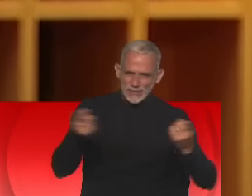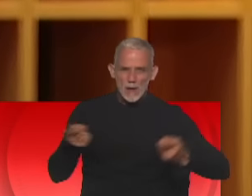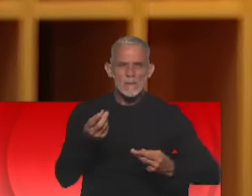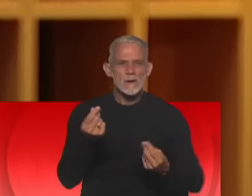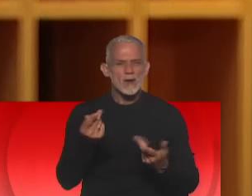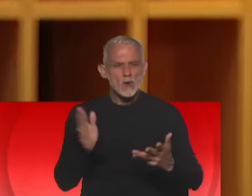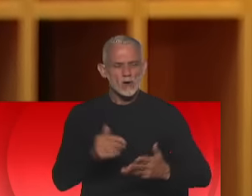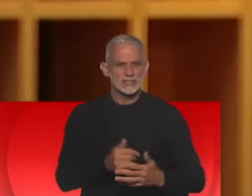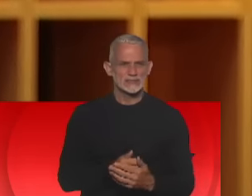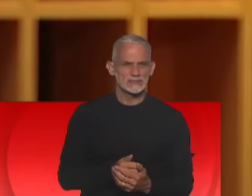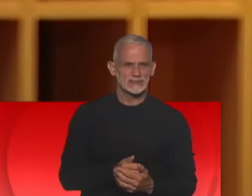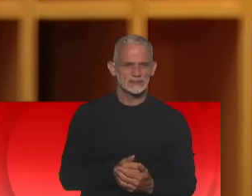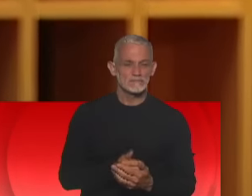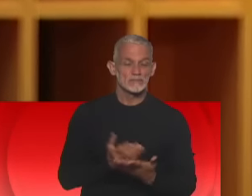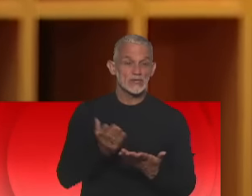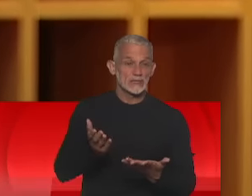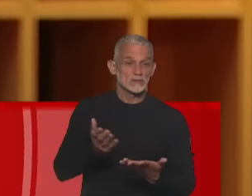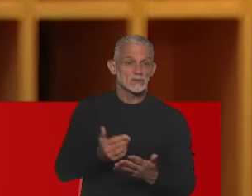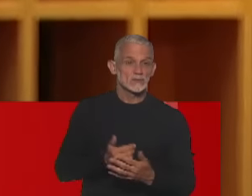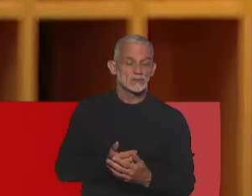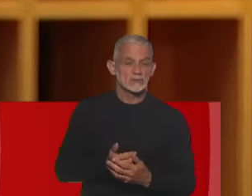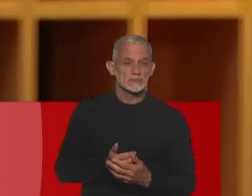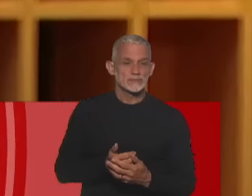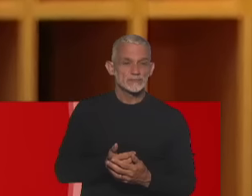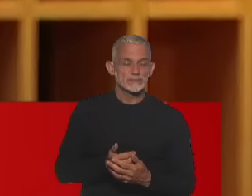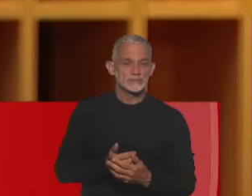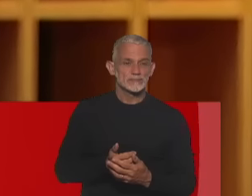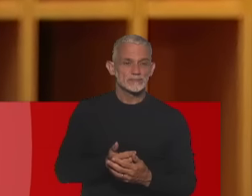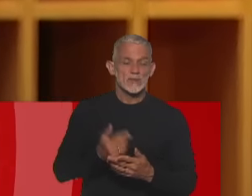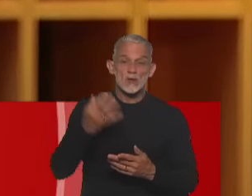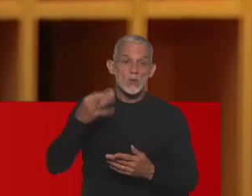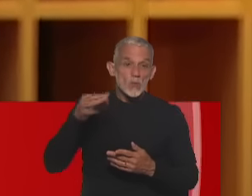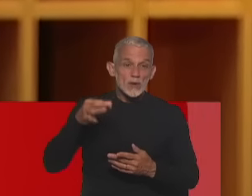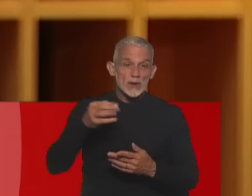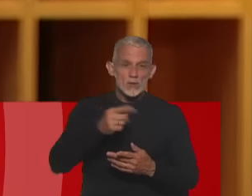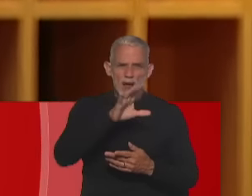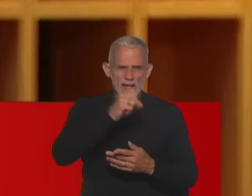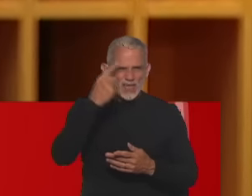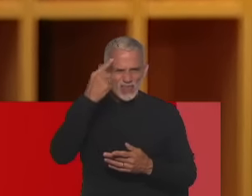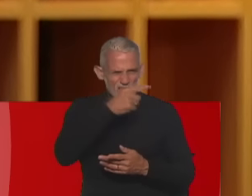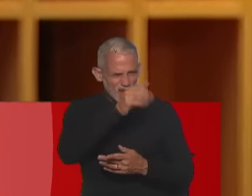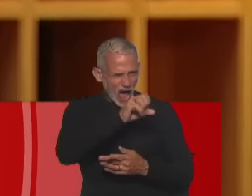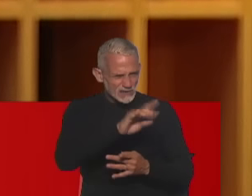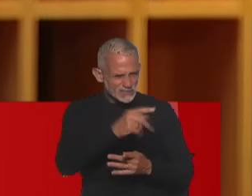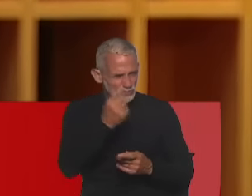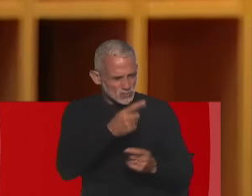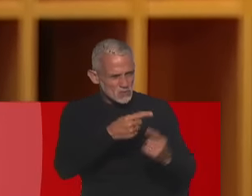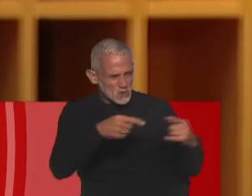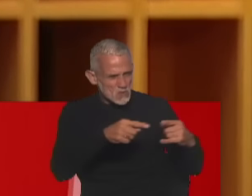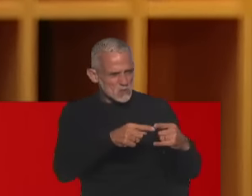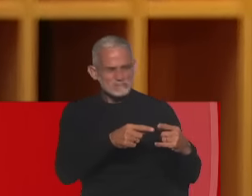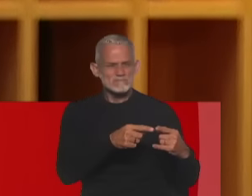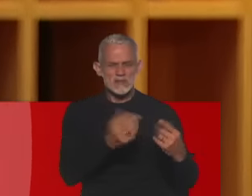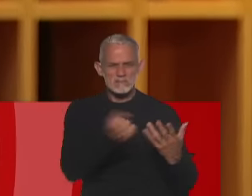de manifiesto, digamos, que lo único que traen esas ideas es no solo